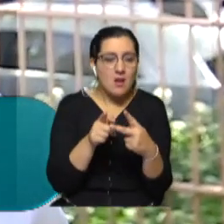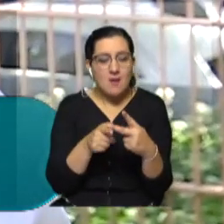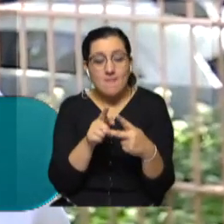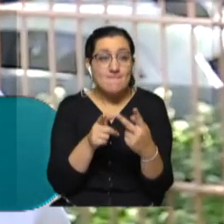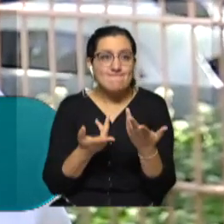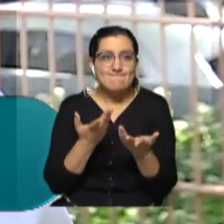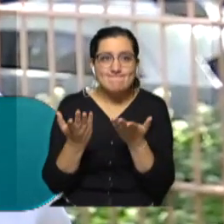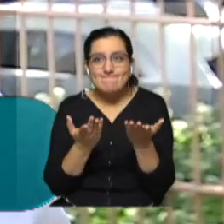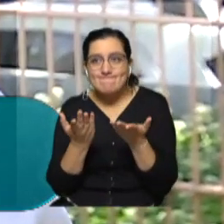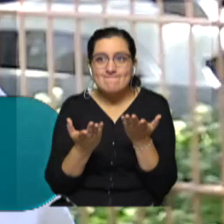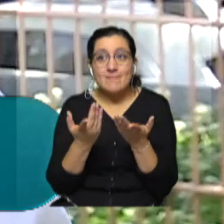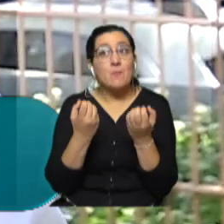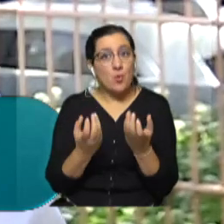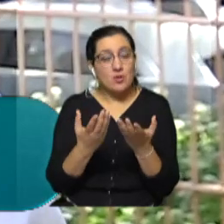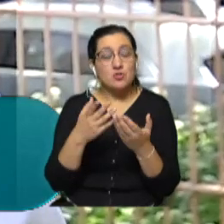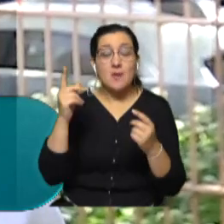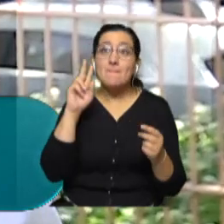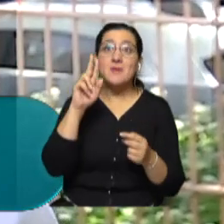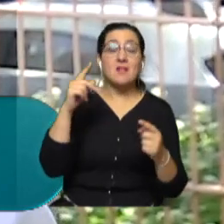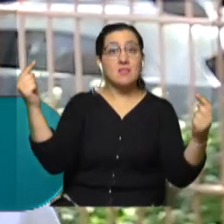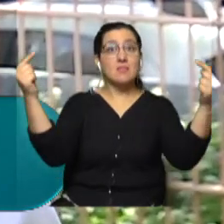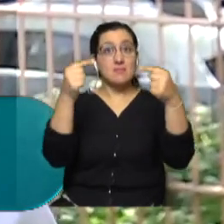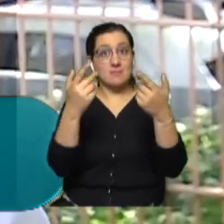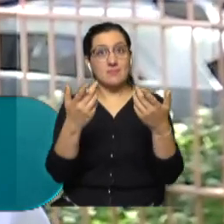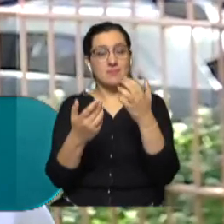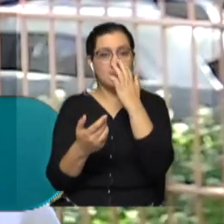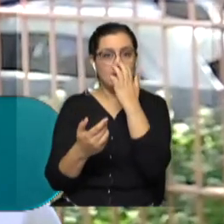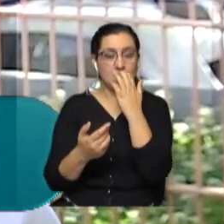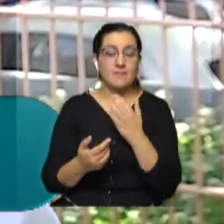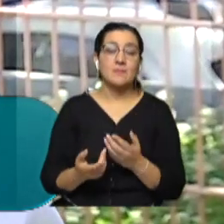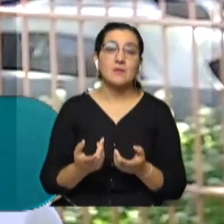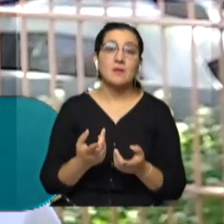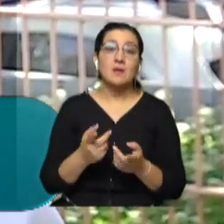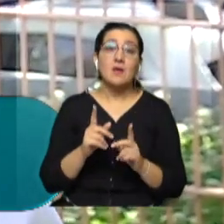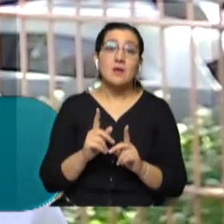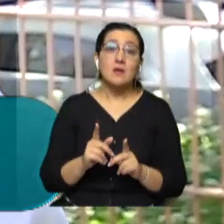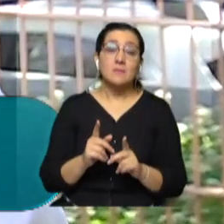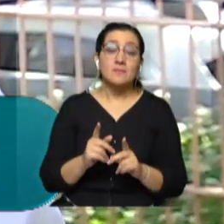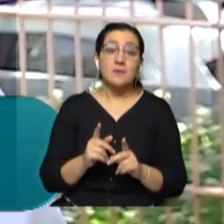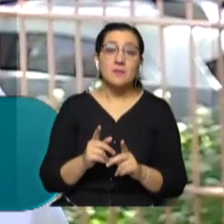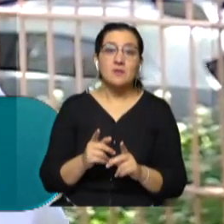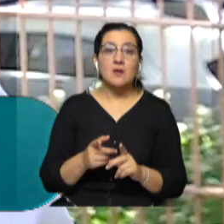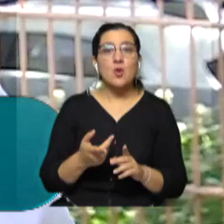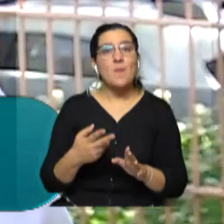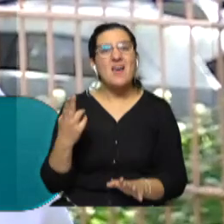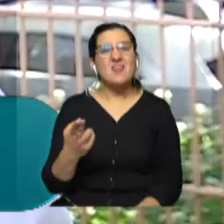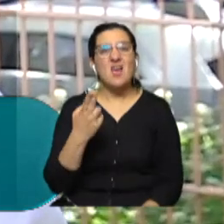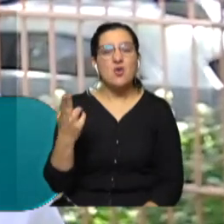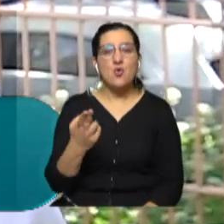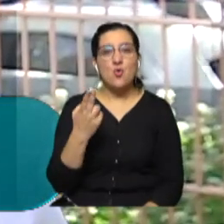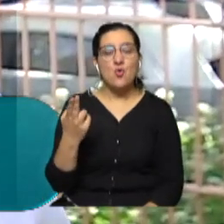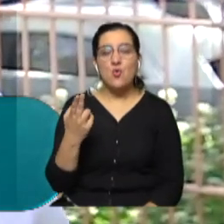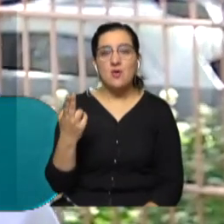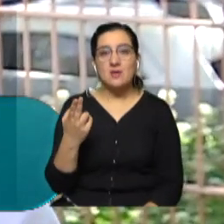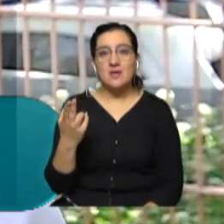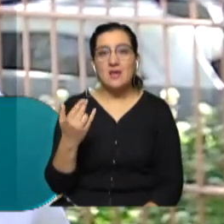lo contrario, si el desempeño de un candidato es muy malo, puede ser que pierda apoyos. Lo más raro es que se dé